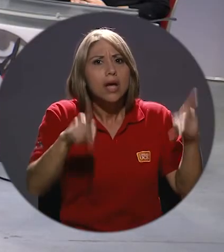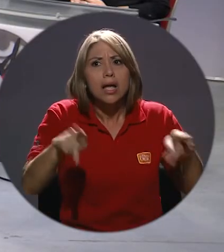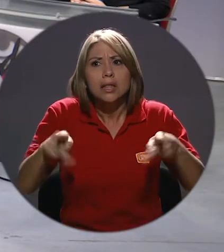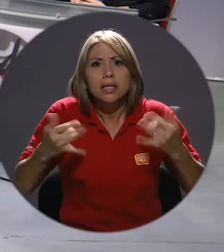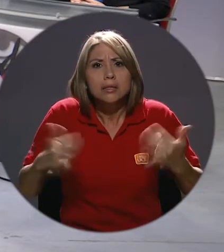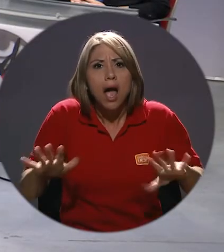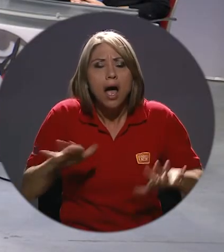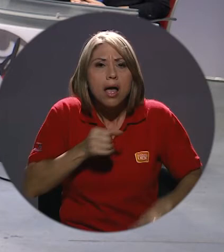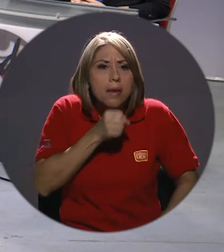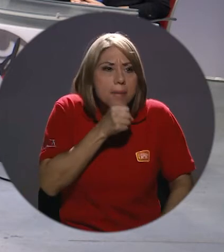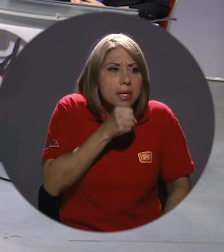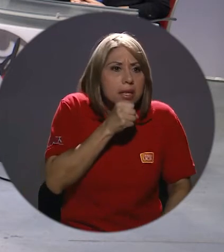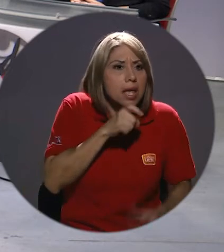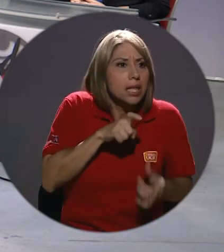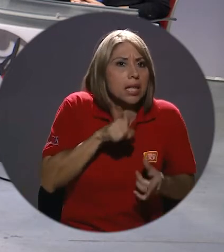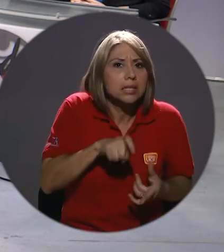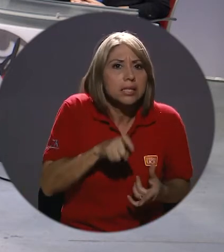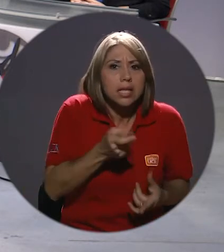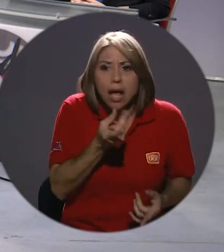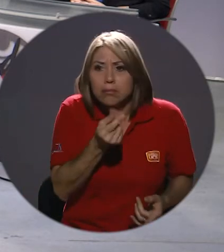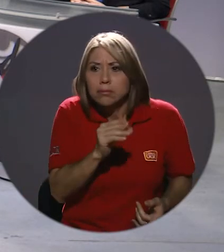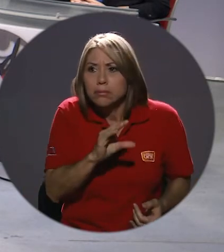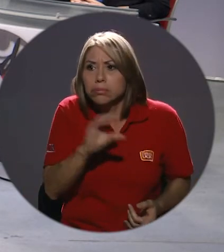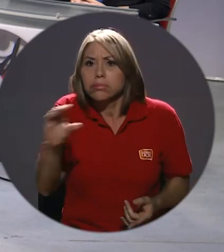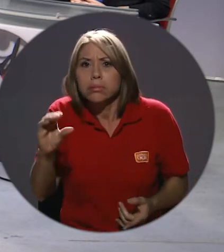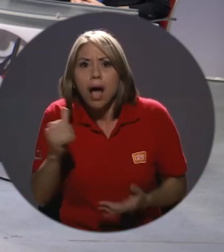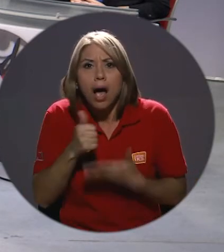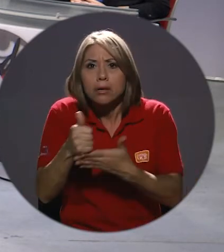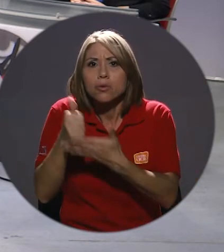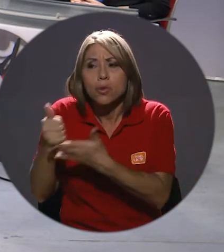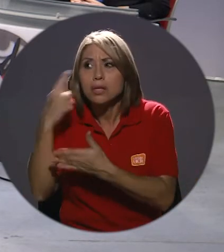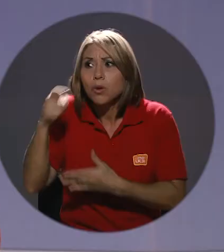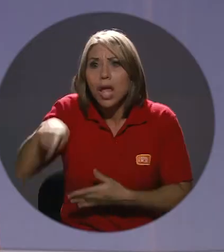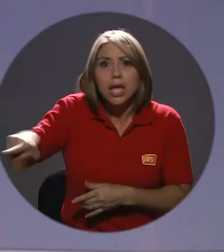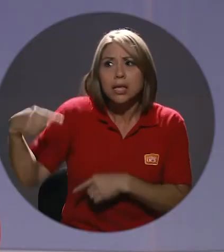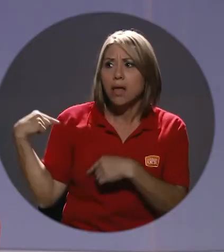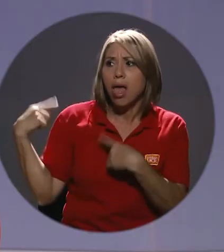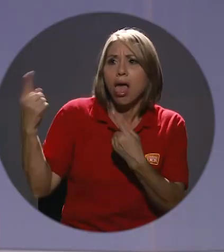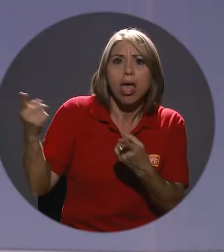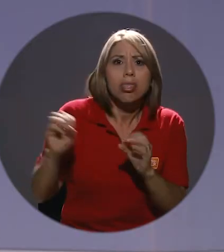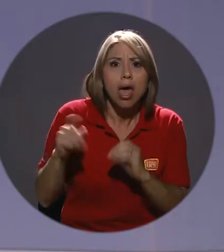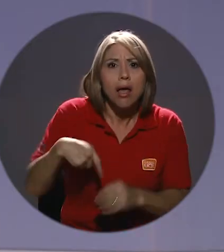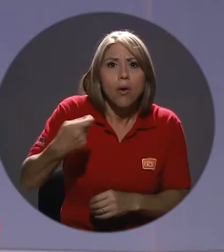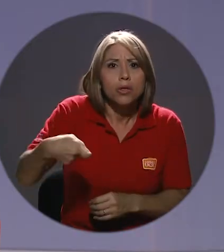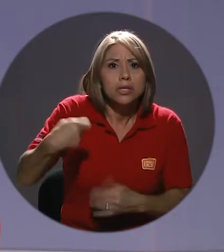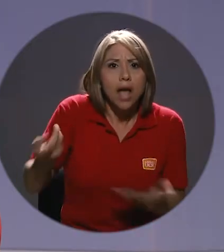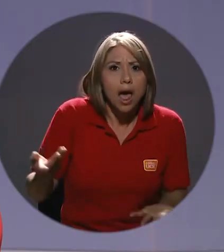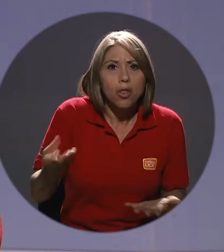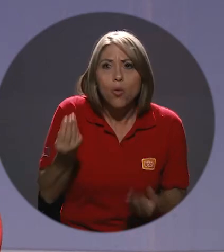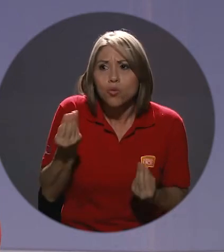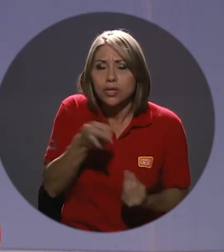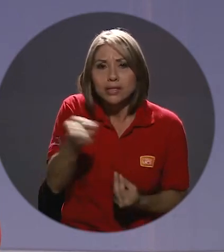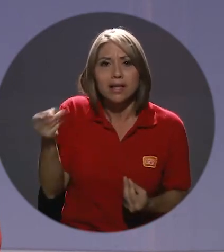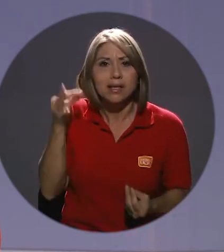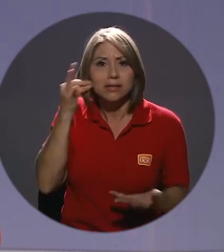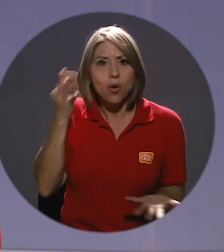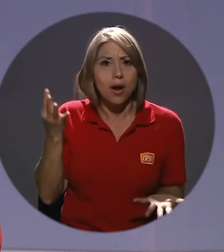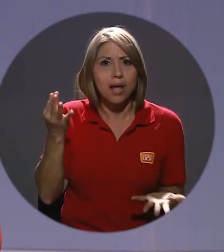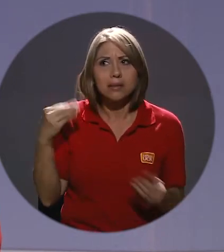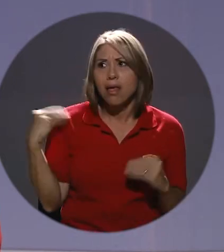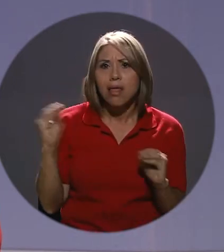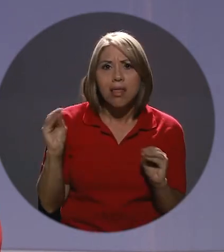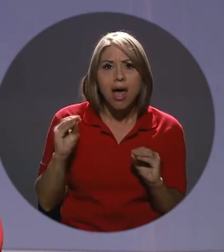está envejeciendo que necesita transferencias, ayudas, porque no ha cotizado, son mujeres, muchas de ellas solas, ¿verdad?, cuando hablamos de las